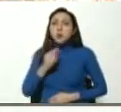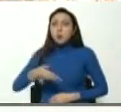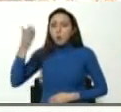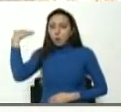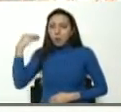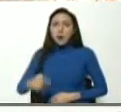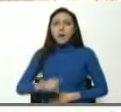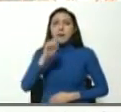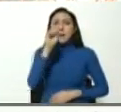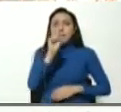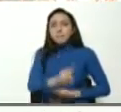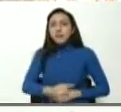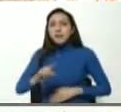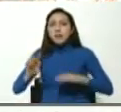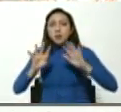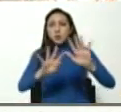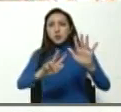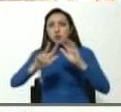1975